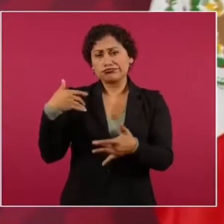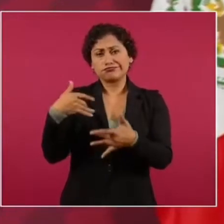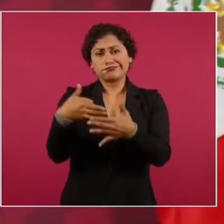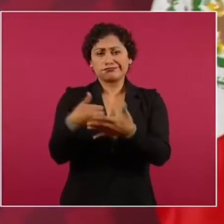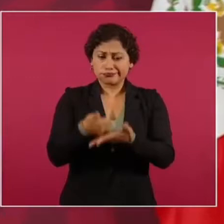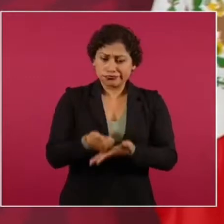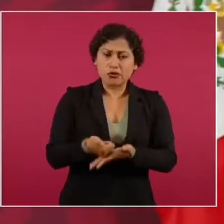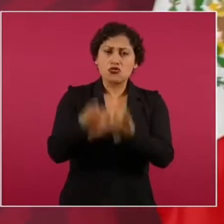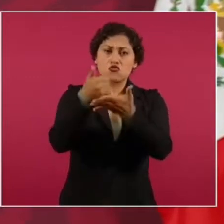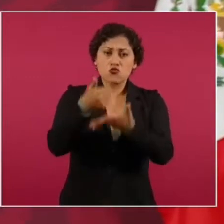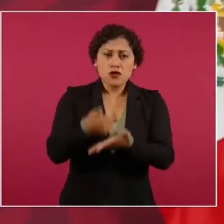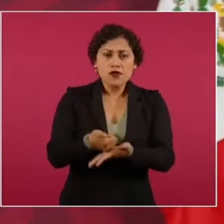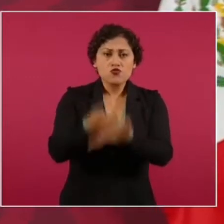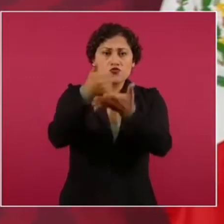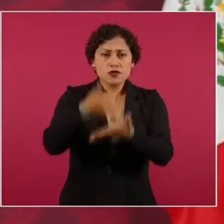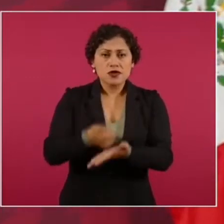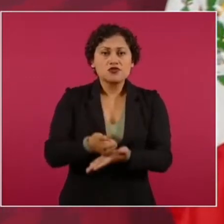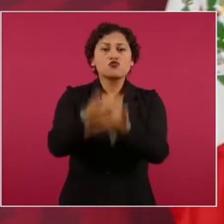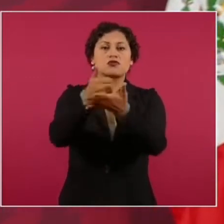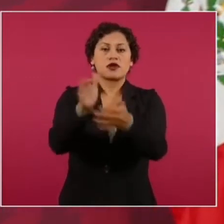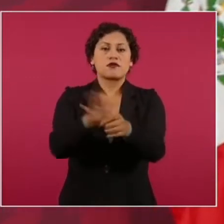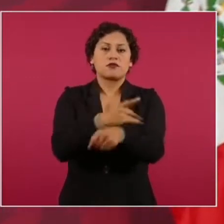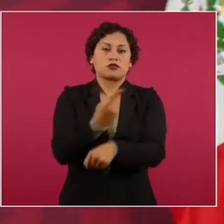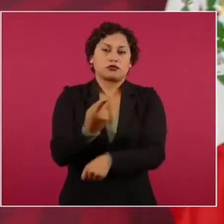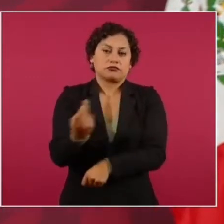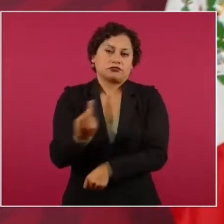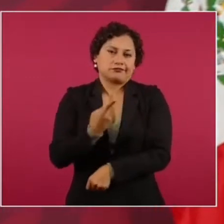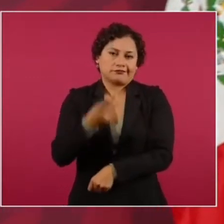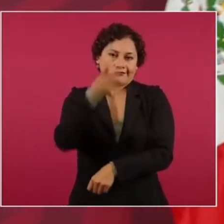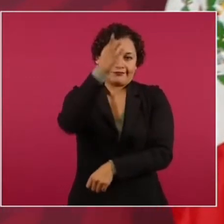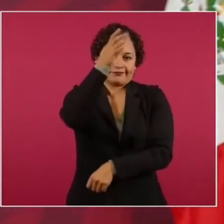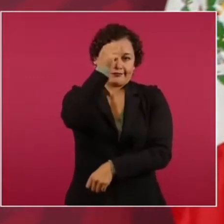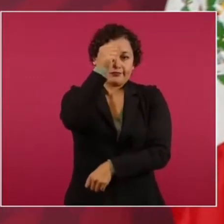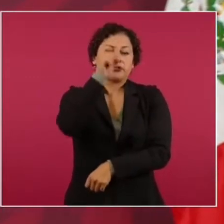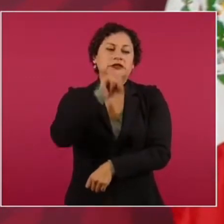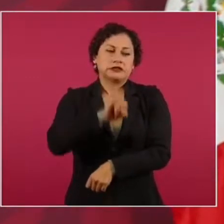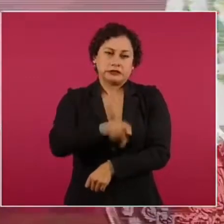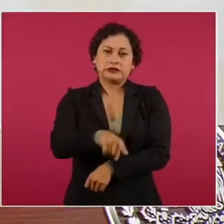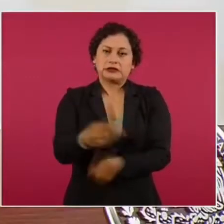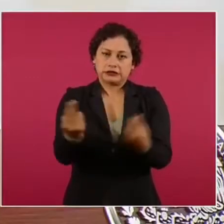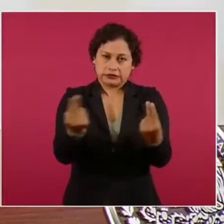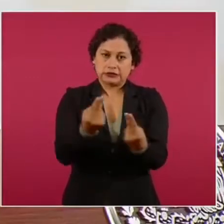porque es una necesidad sentida en todos lados.